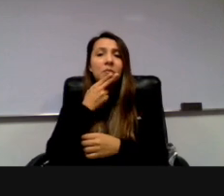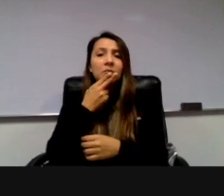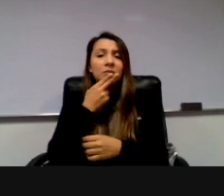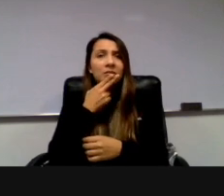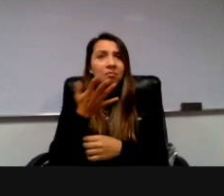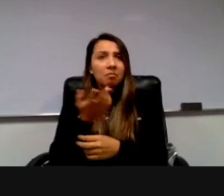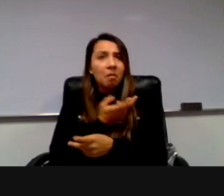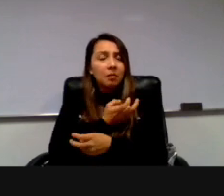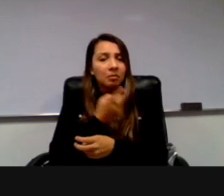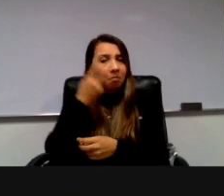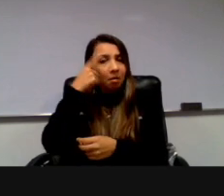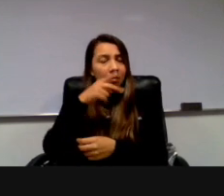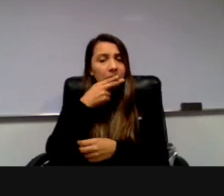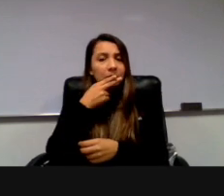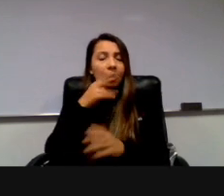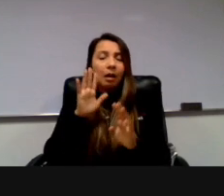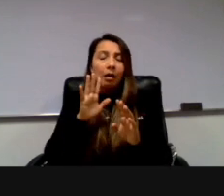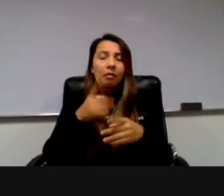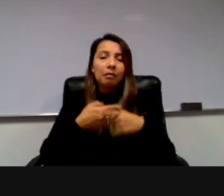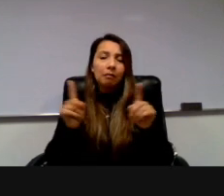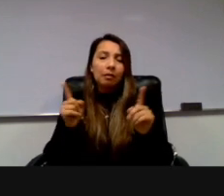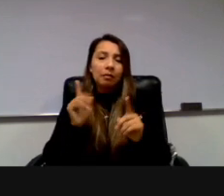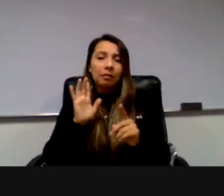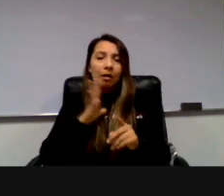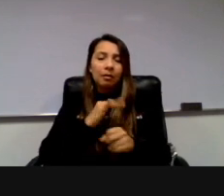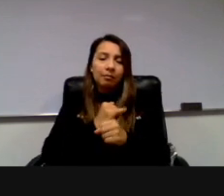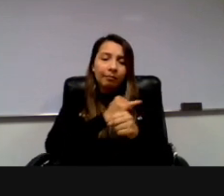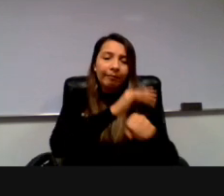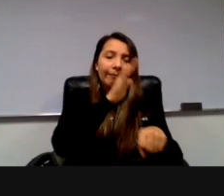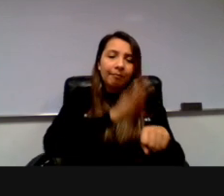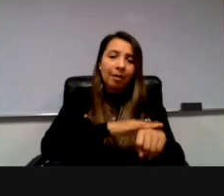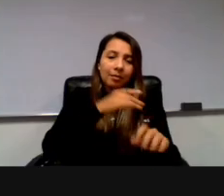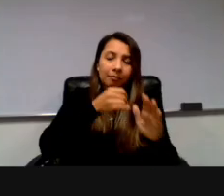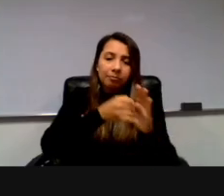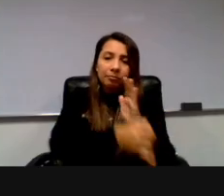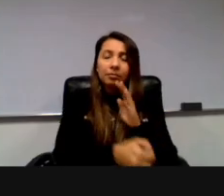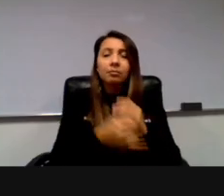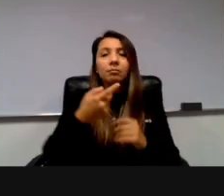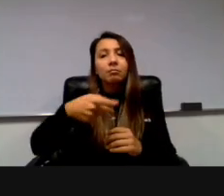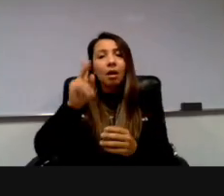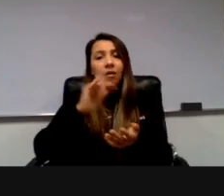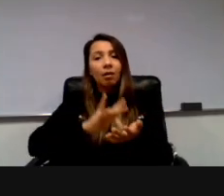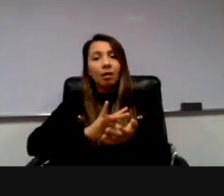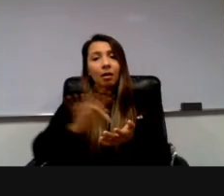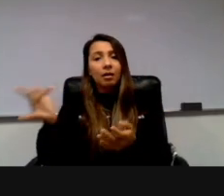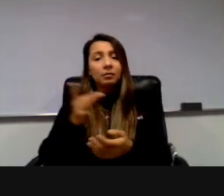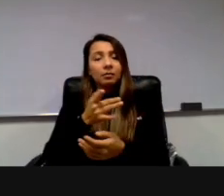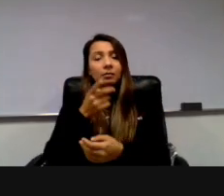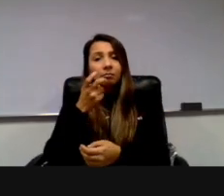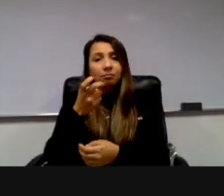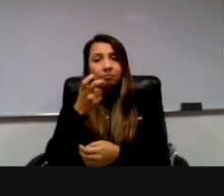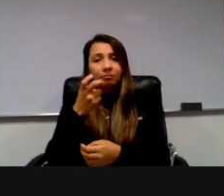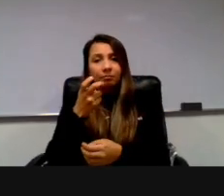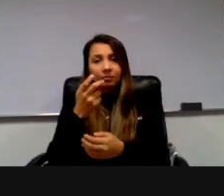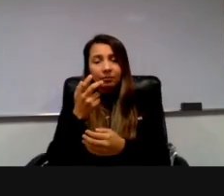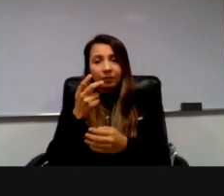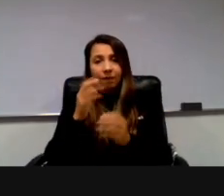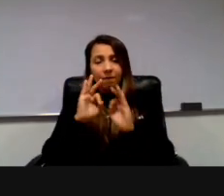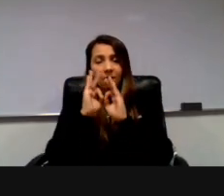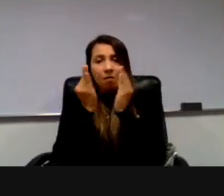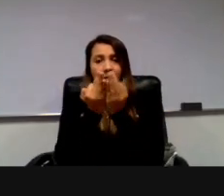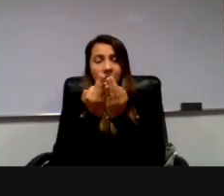ese es otro tema, pero sí podemos inferir gracias a la homología que el ancestro tenía estos huesos. Y